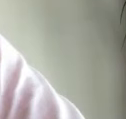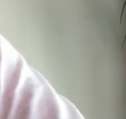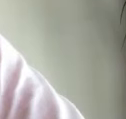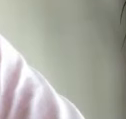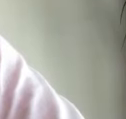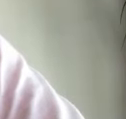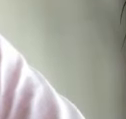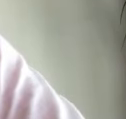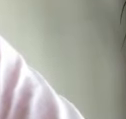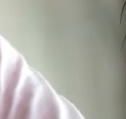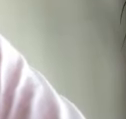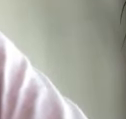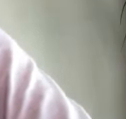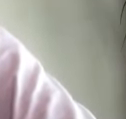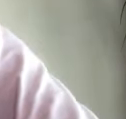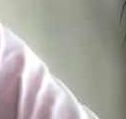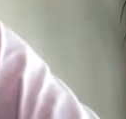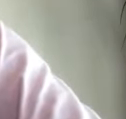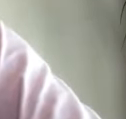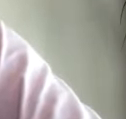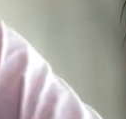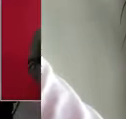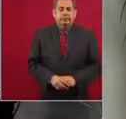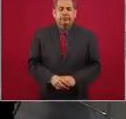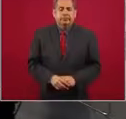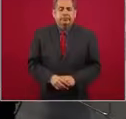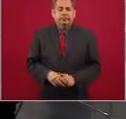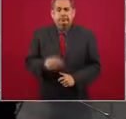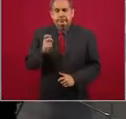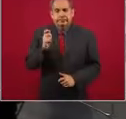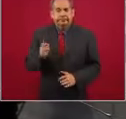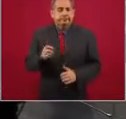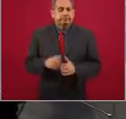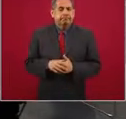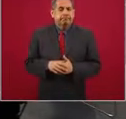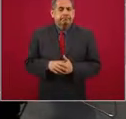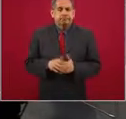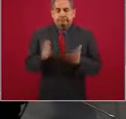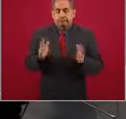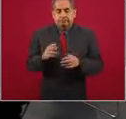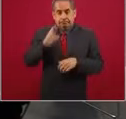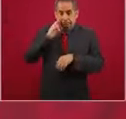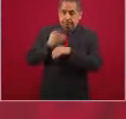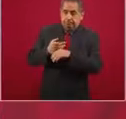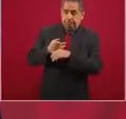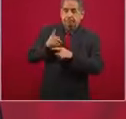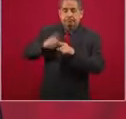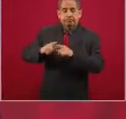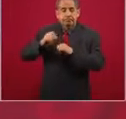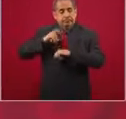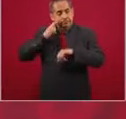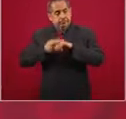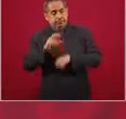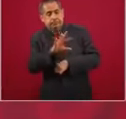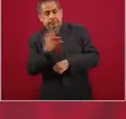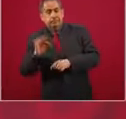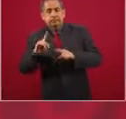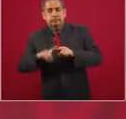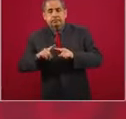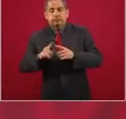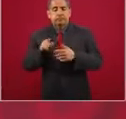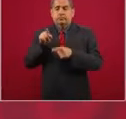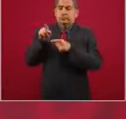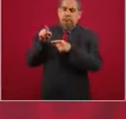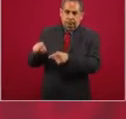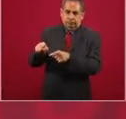Así les dijo a los actuales consejeros. Vamos a escuchar. Es un proceso que corresponde a